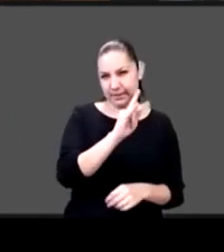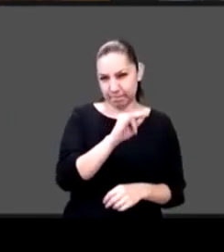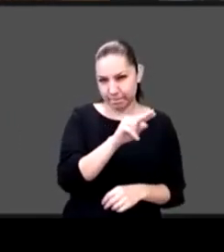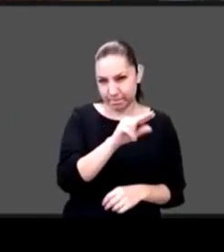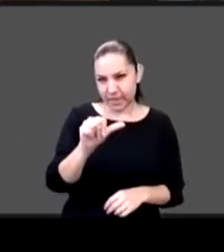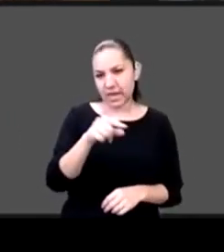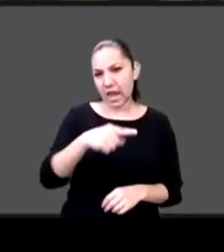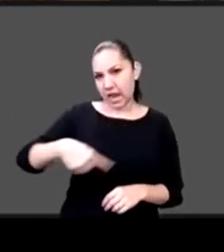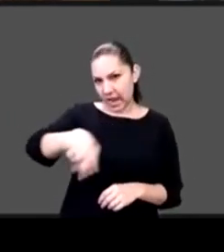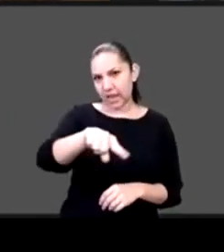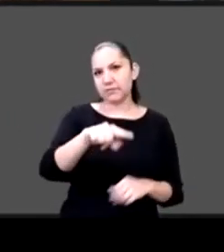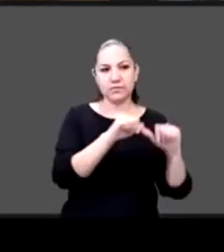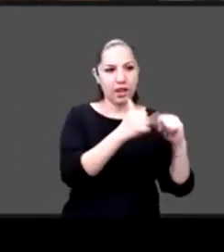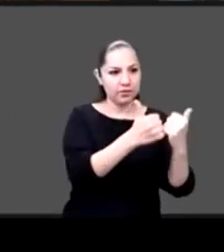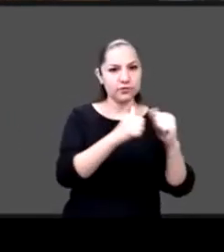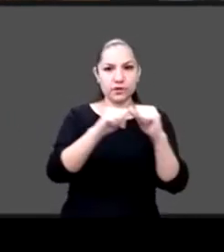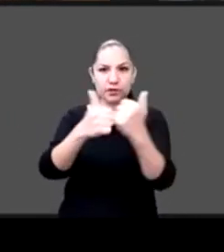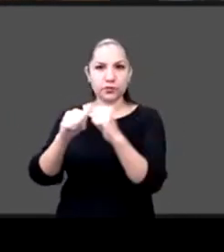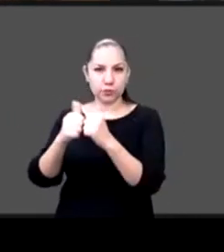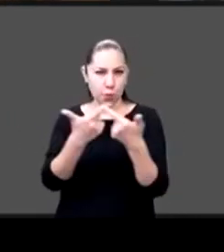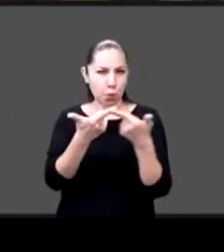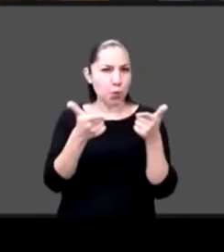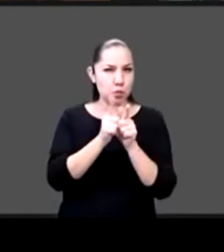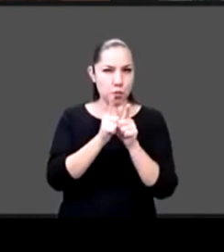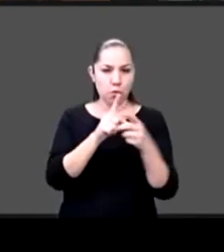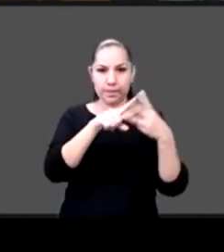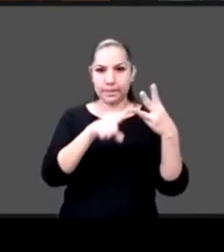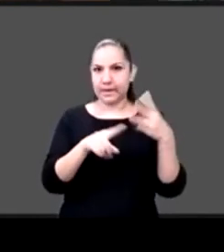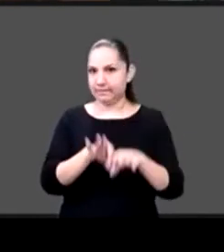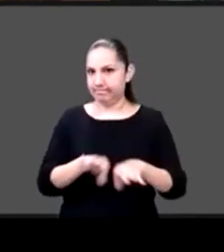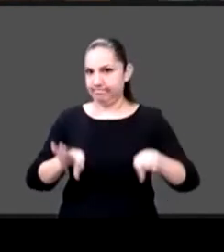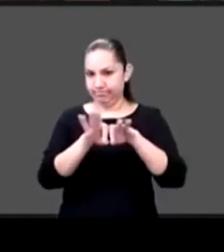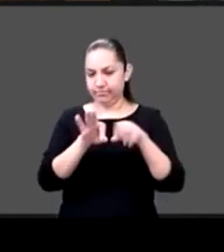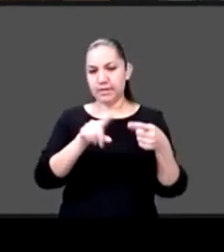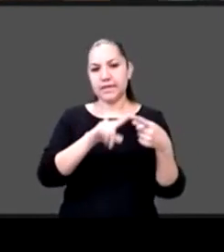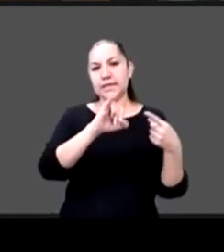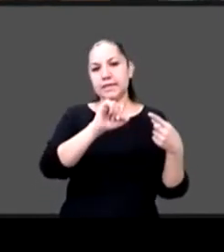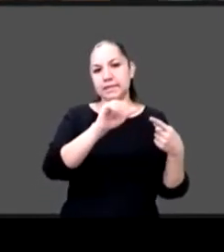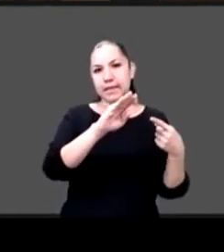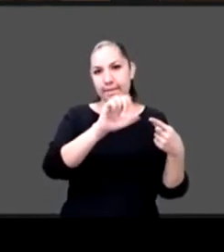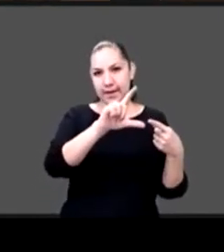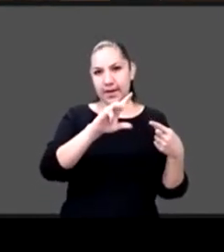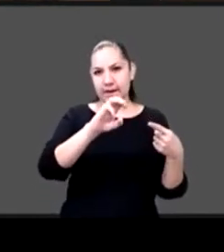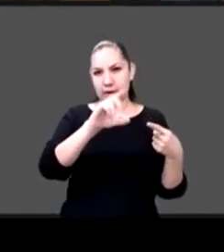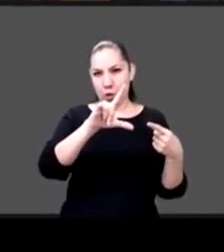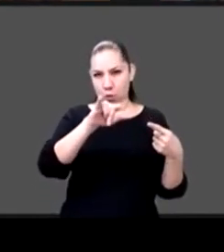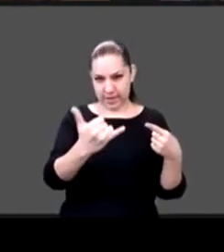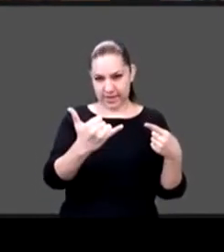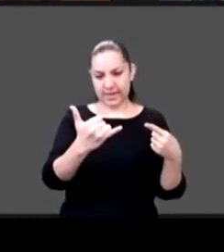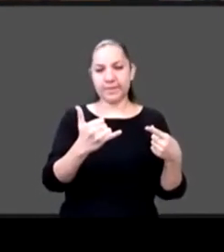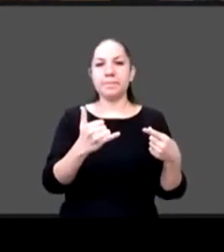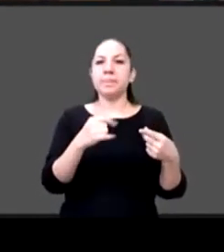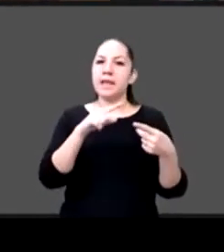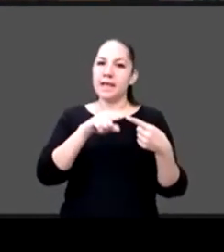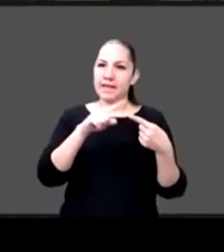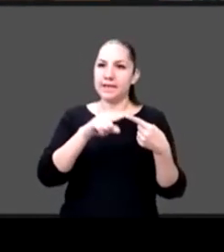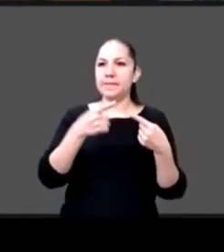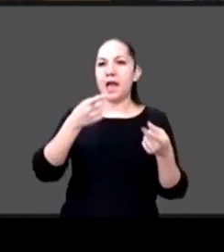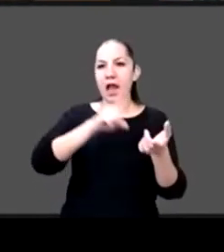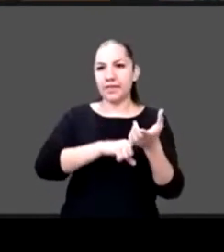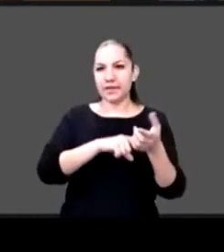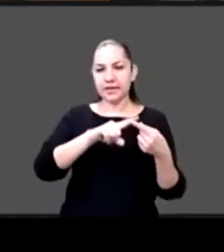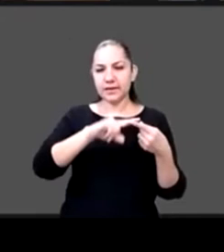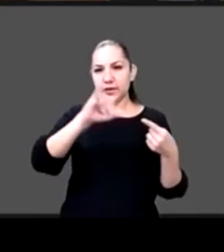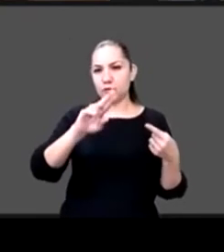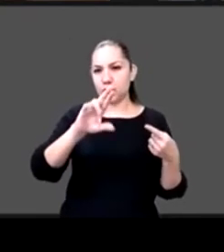tres organizaciones muy importantes. Isabel Crowley de Juconi. Isabel, muchísimas gracias, un gusto reencontrarnos